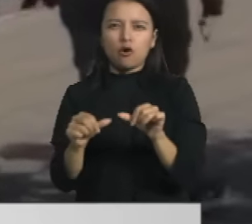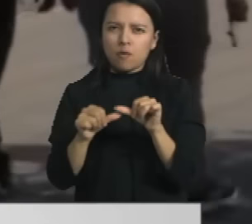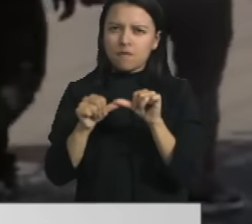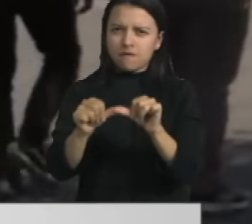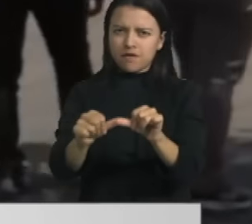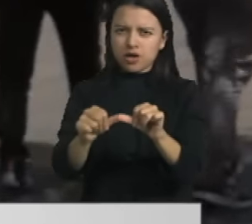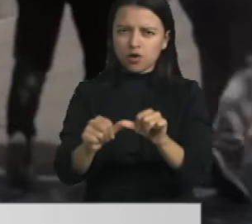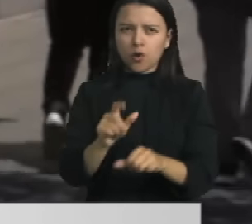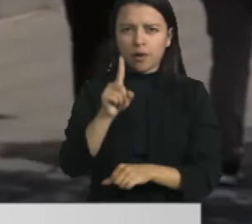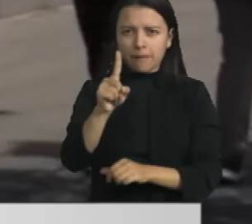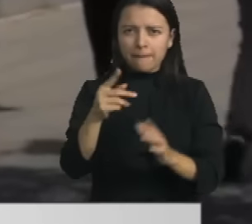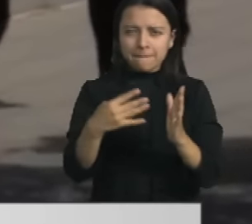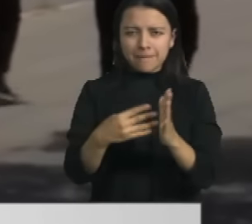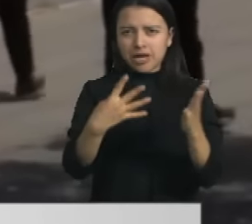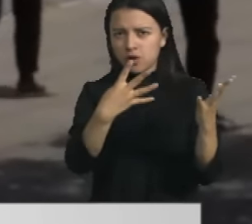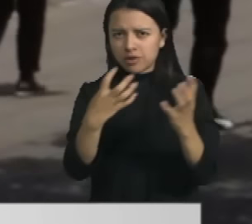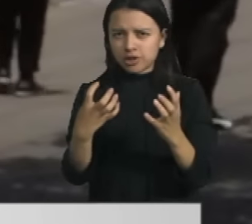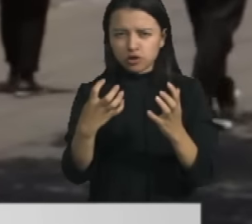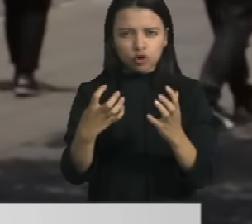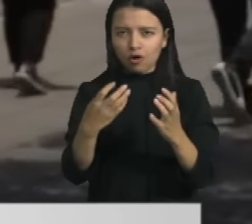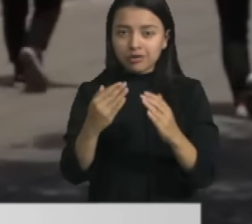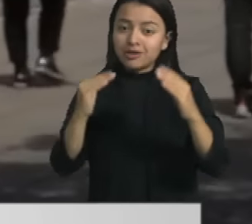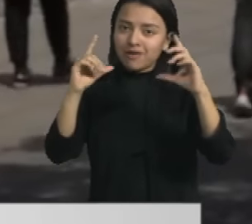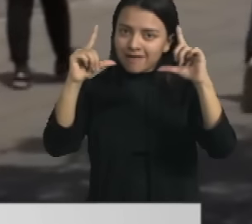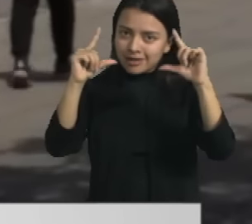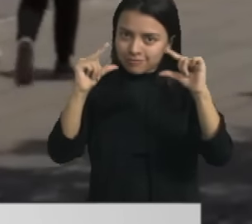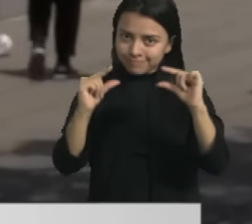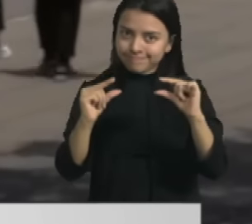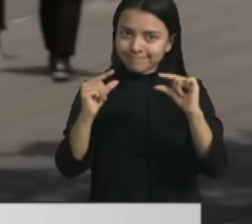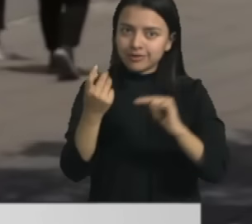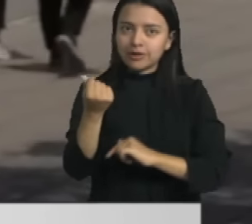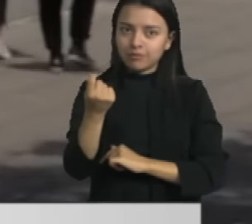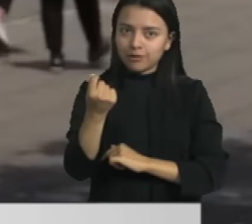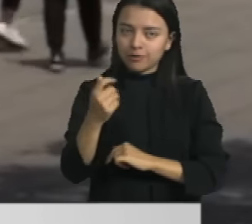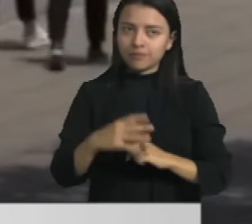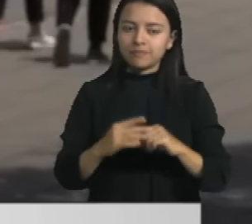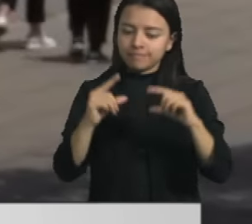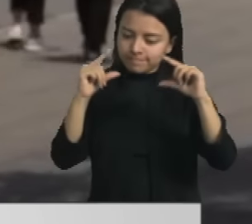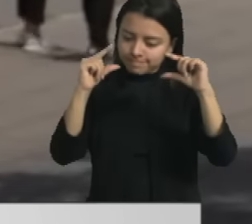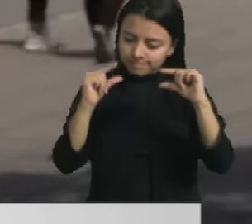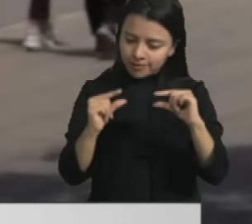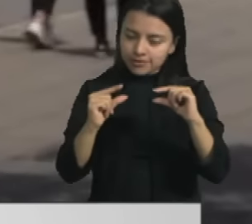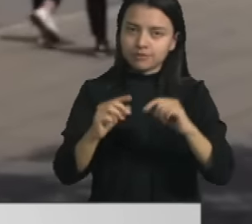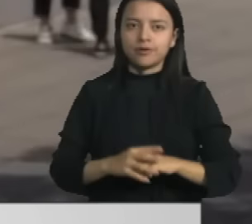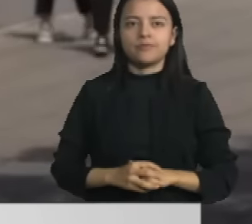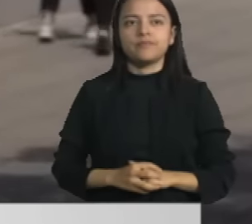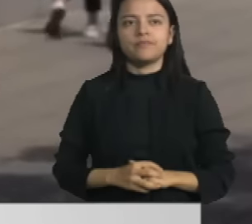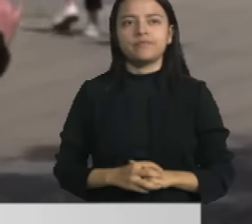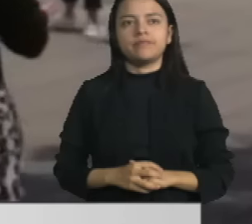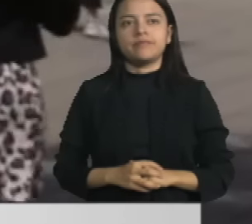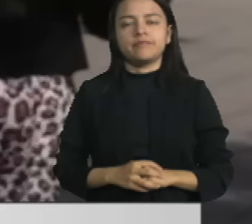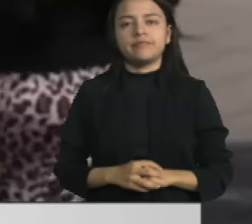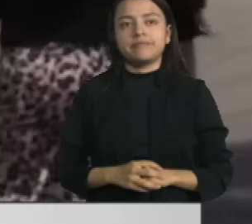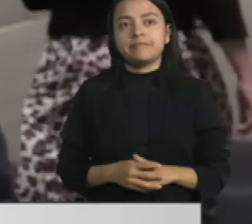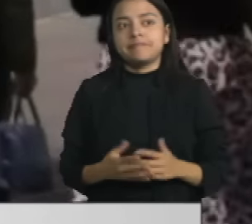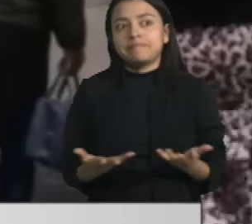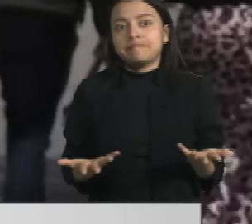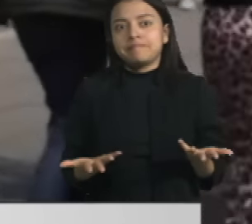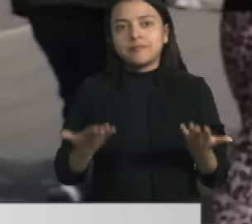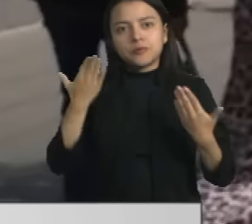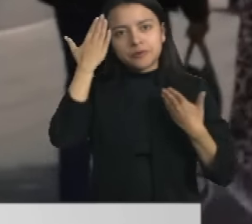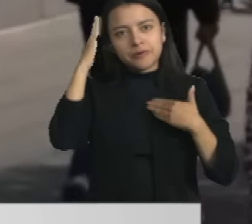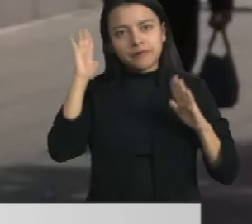los 1.904 pesos, sino que se reduzca ese valor, que la gradualidad no se aplique a ese valor total, sino que sea menos. Hasta el momento no se